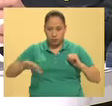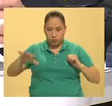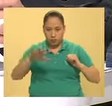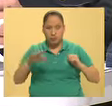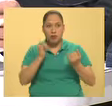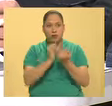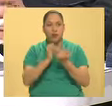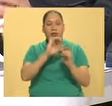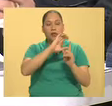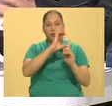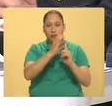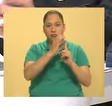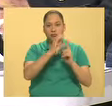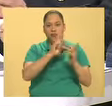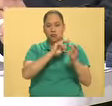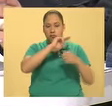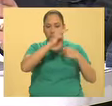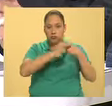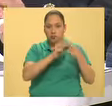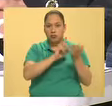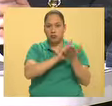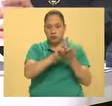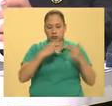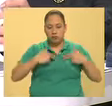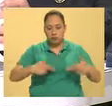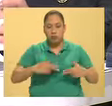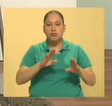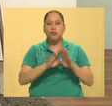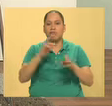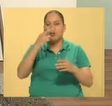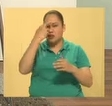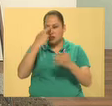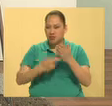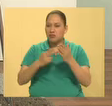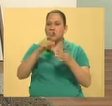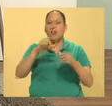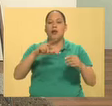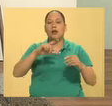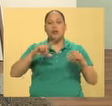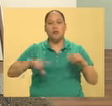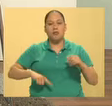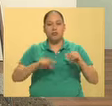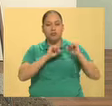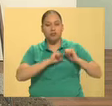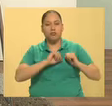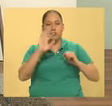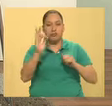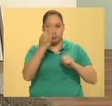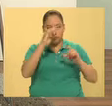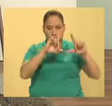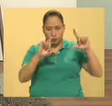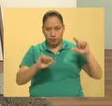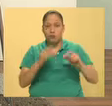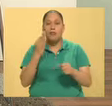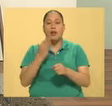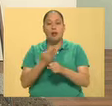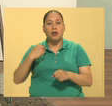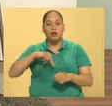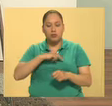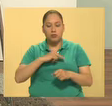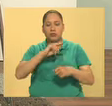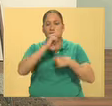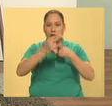Nacional de Derechos Humanos es por presuntas violaciones a derechos humanos de autoridades federales. Okay. Ahora nos toca hablar, vamos a hablar de la nacional